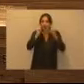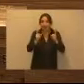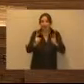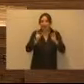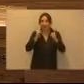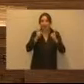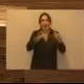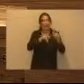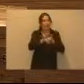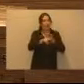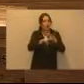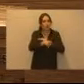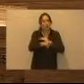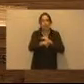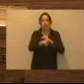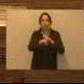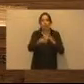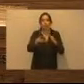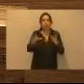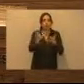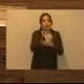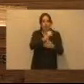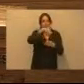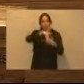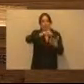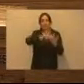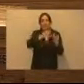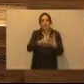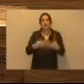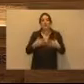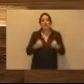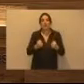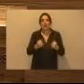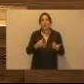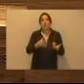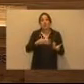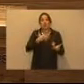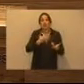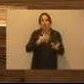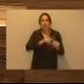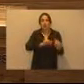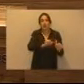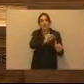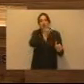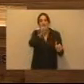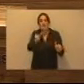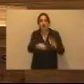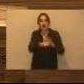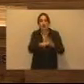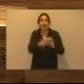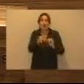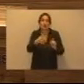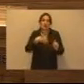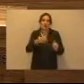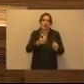los recursos y dispositivos del sistema sanitario que se puedan mantener en el tiempo y den resultados a medio